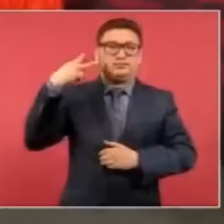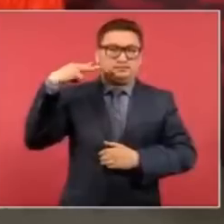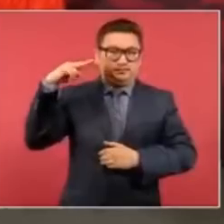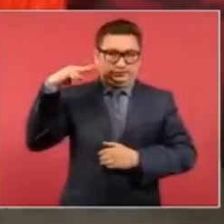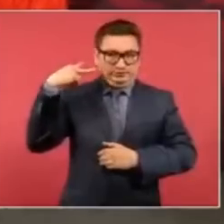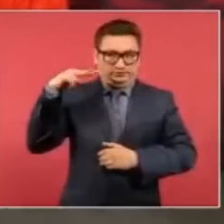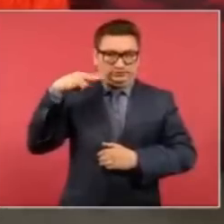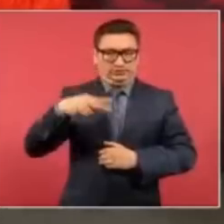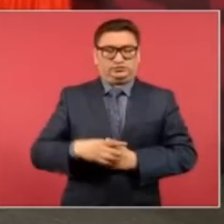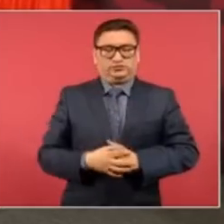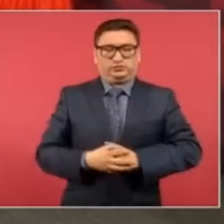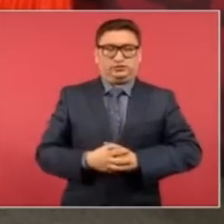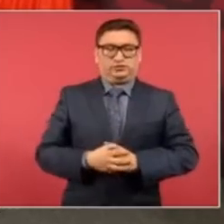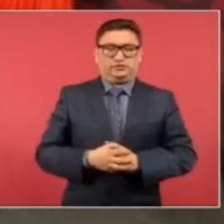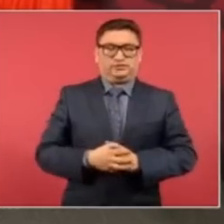Veracruz.